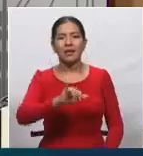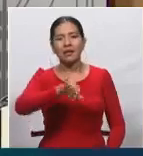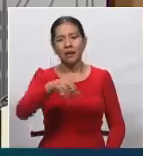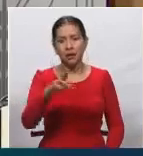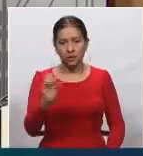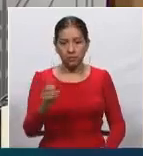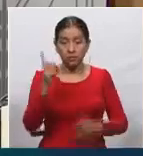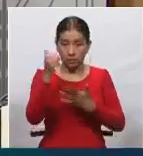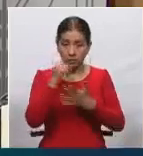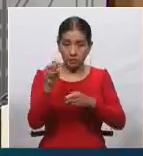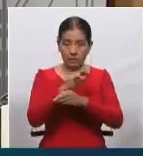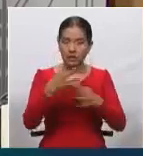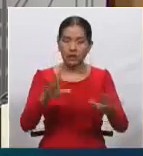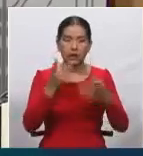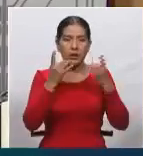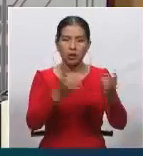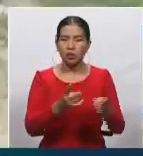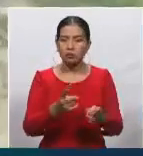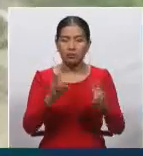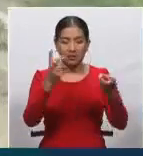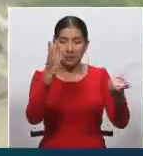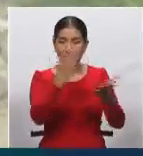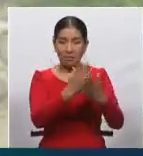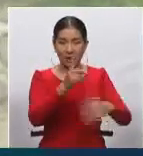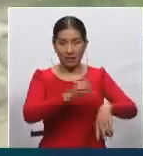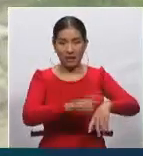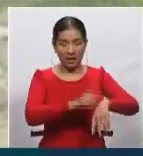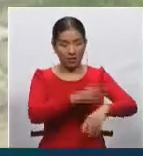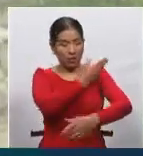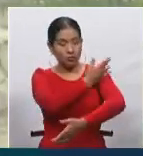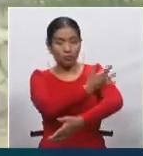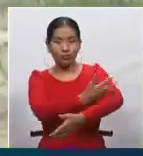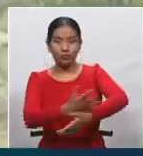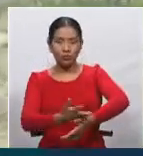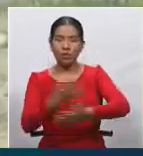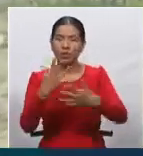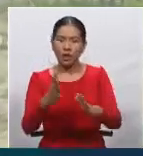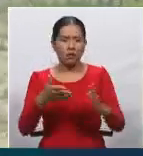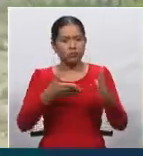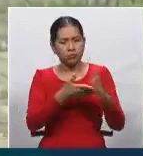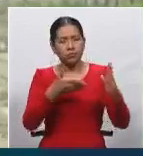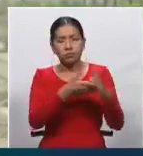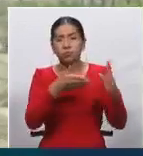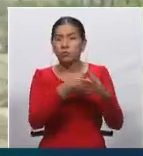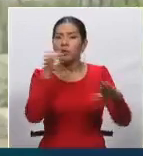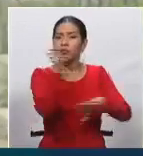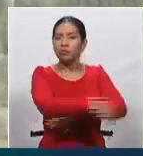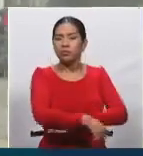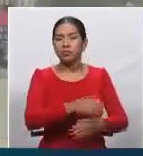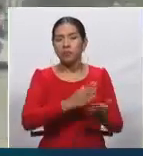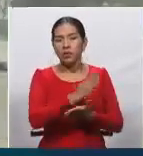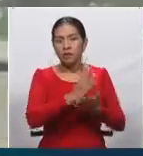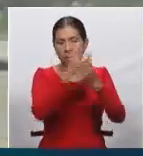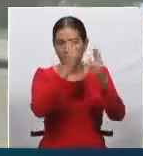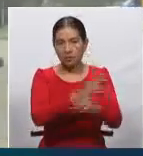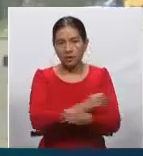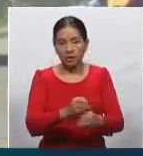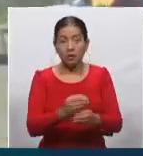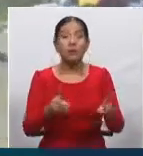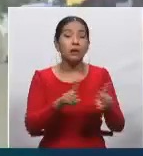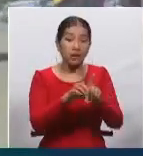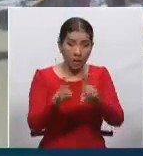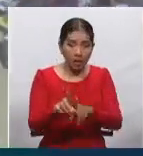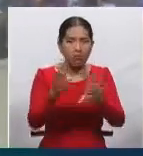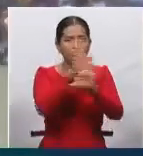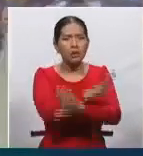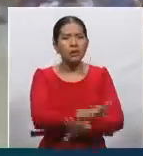la vulneración de derechos durante el paro en Santa Cruz, entre los cuales hizo hincapié en la vulneración de derechos de la niñez. En el